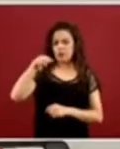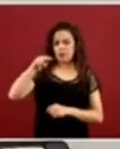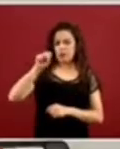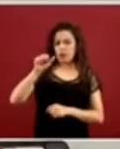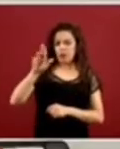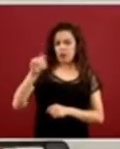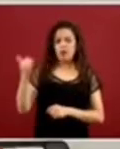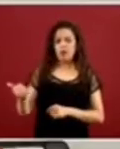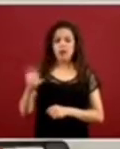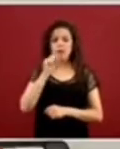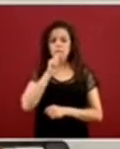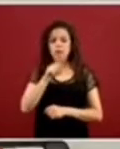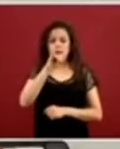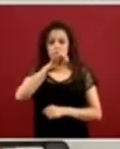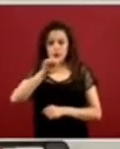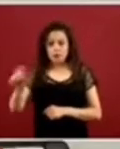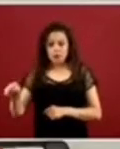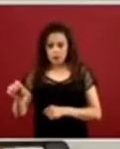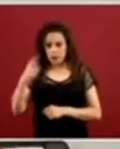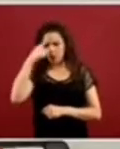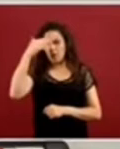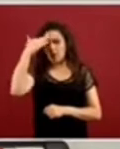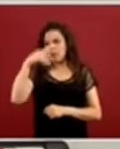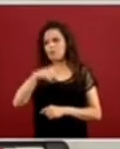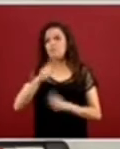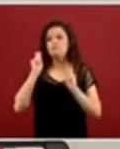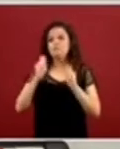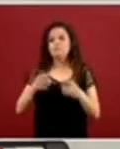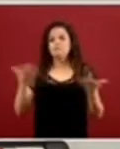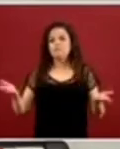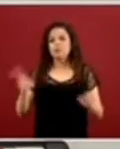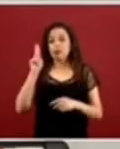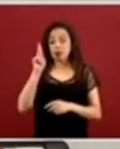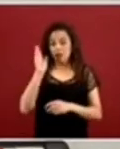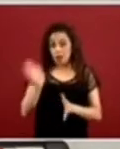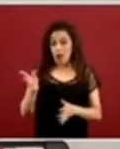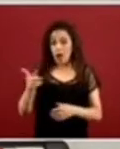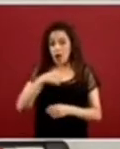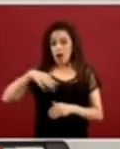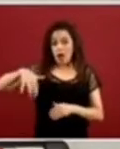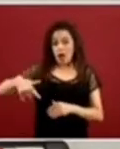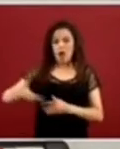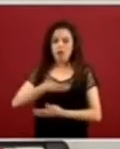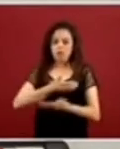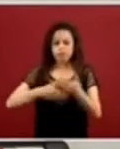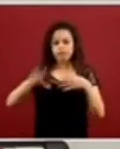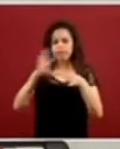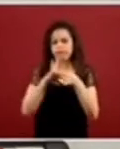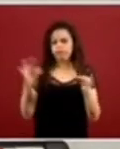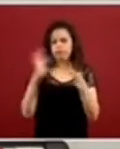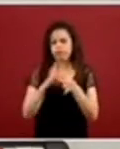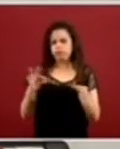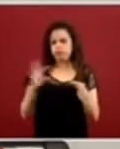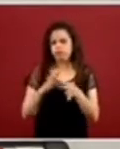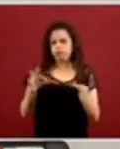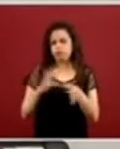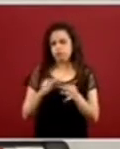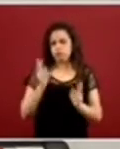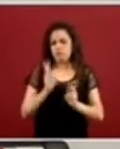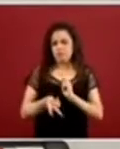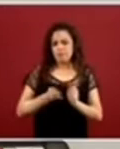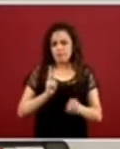hacer ellos, porque efectivamente nosotros hemos mantenido una conversación con la dirigencia sindical